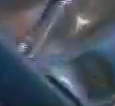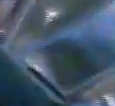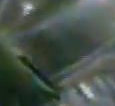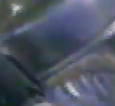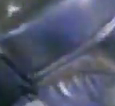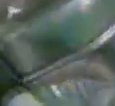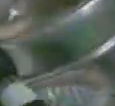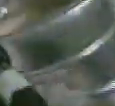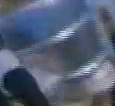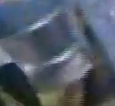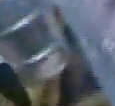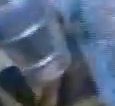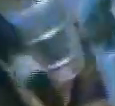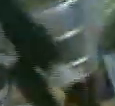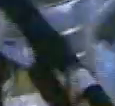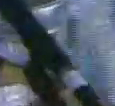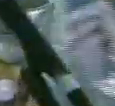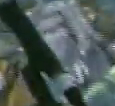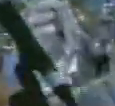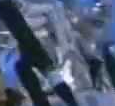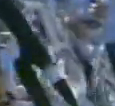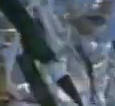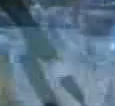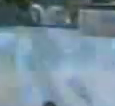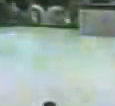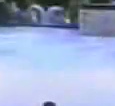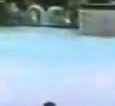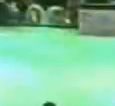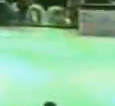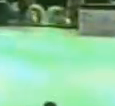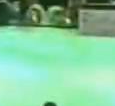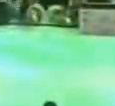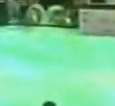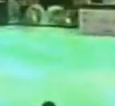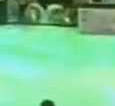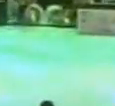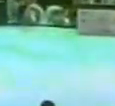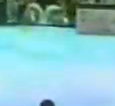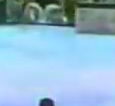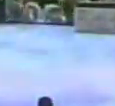cantar. Tuvieron que cortar.